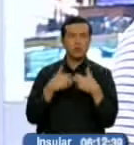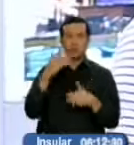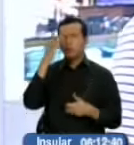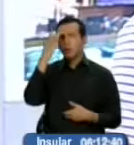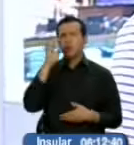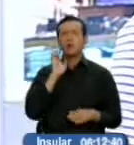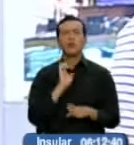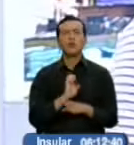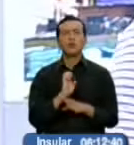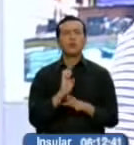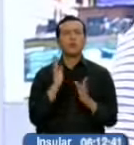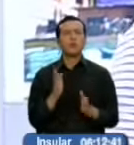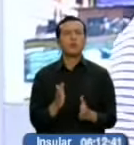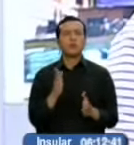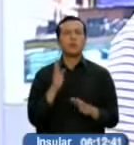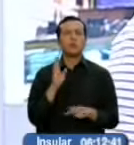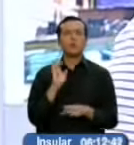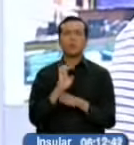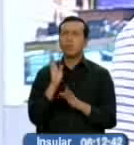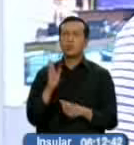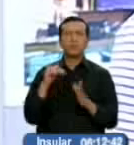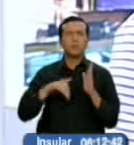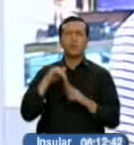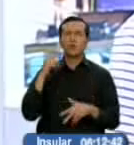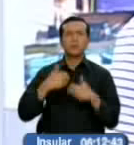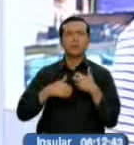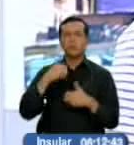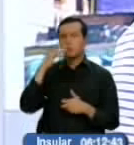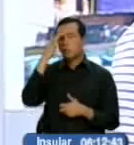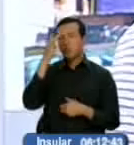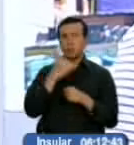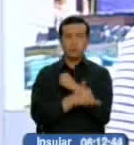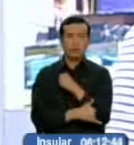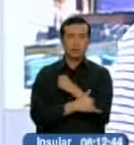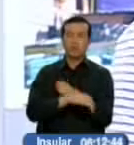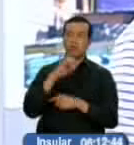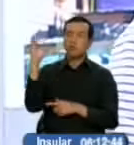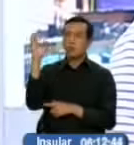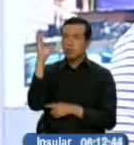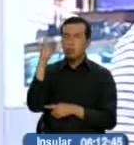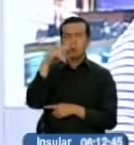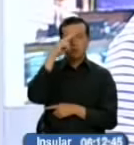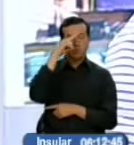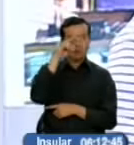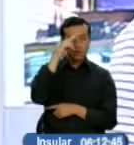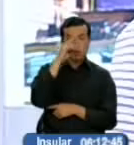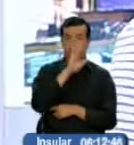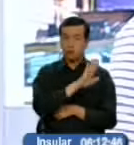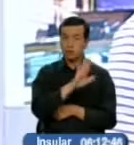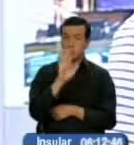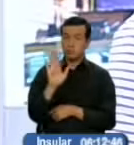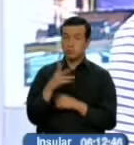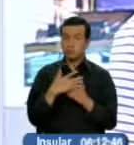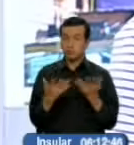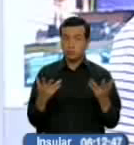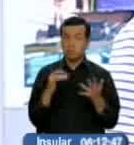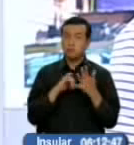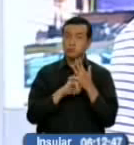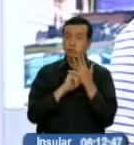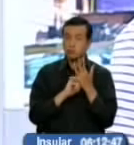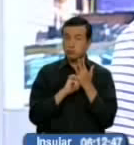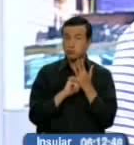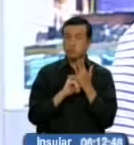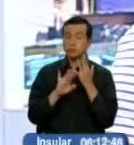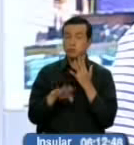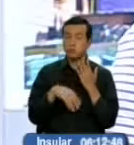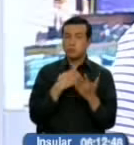los ecuatorianos y al Ecuador le afecta más. ¿Por qué países como Colombia, como México, que igualmente dependen en gran medida